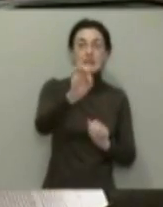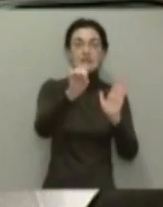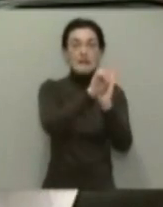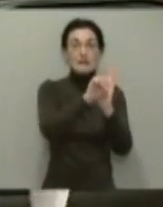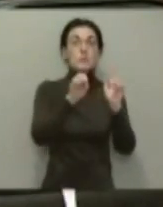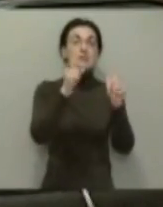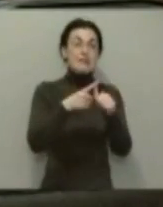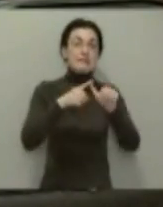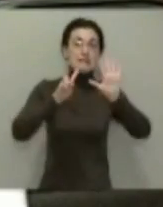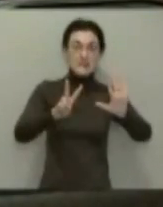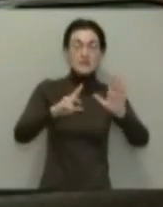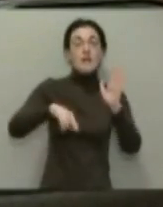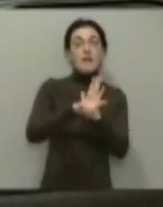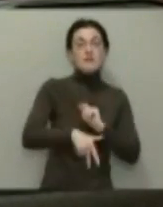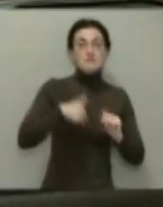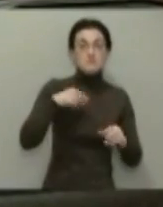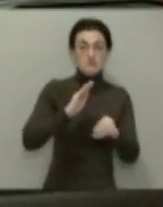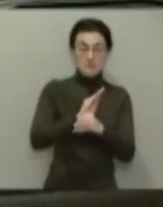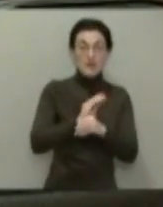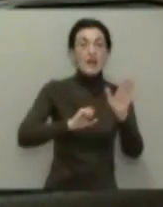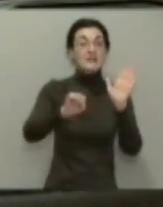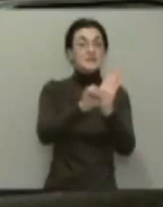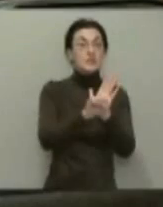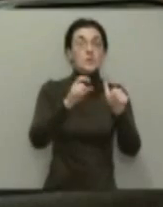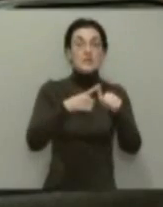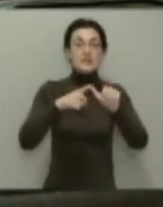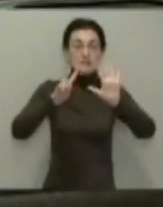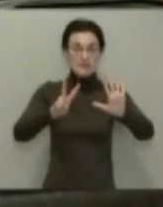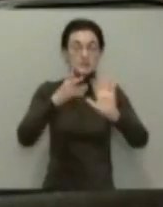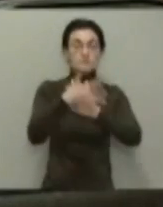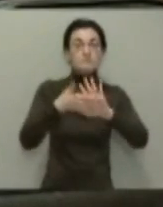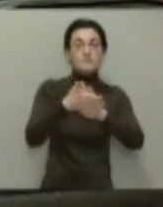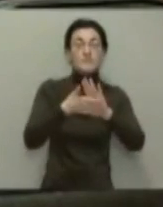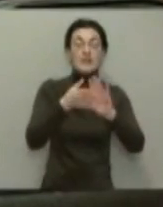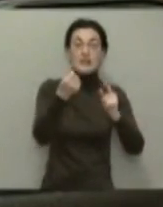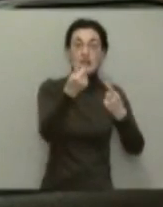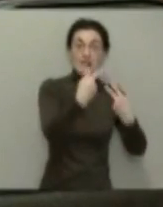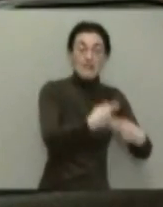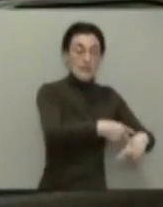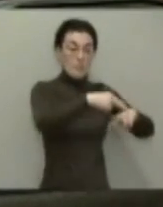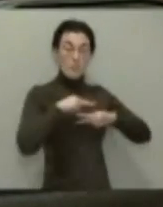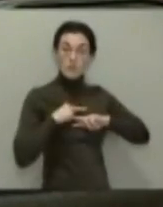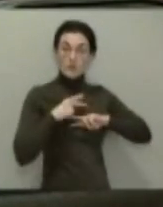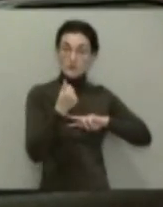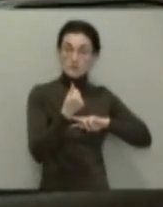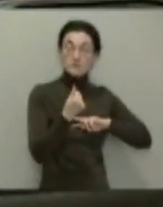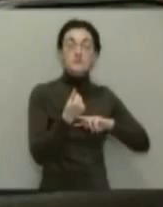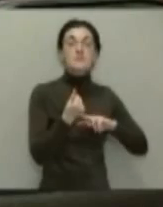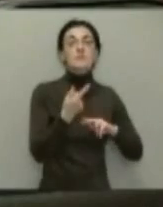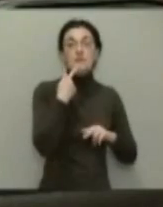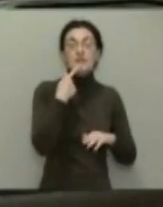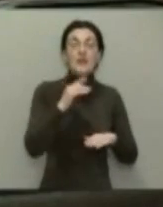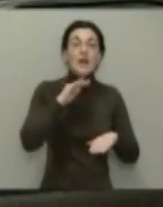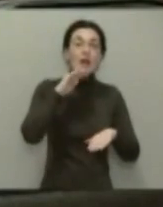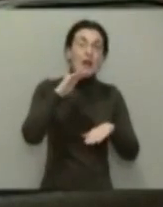de Subvenciones. Y el artículo 37, que es el que hace referencia al reintegro de las cantidades percibidas, habla del